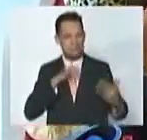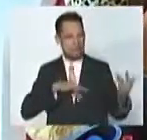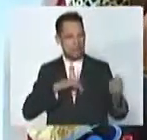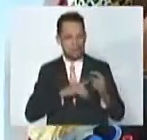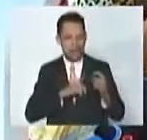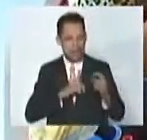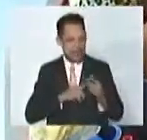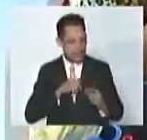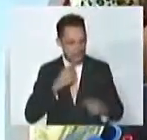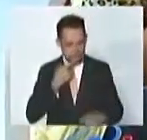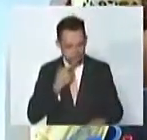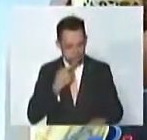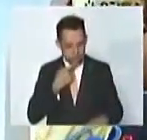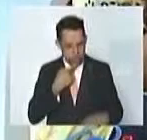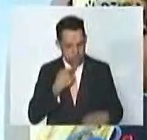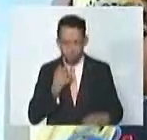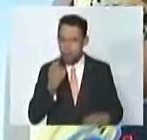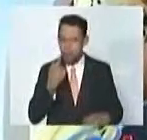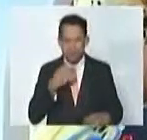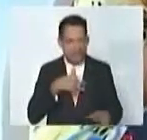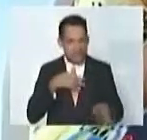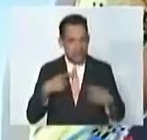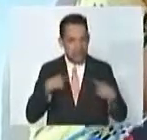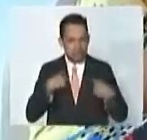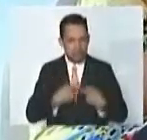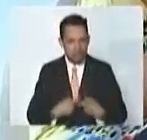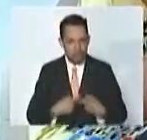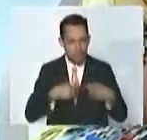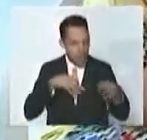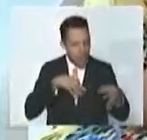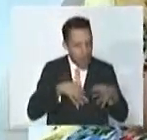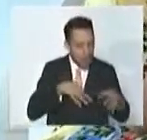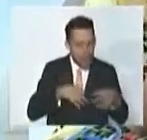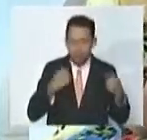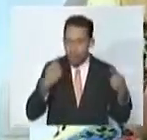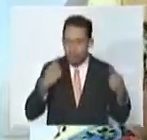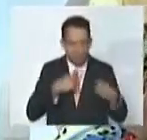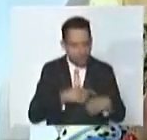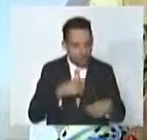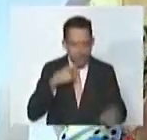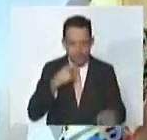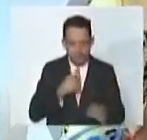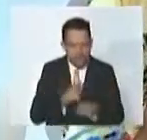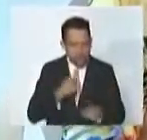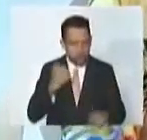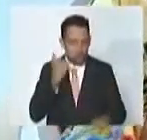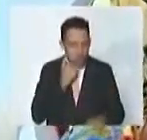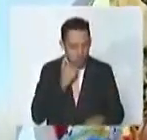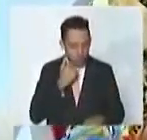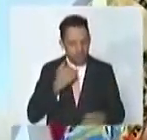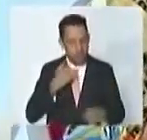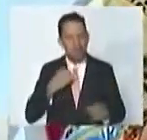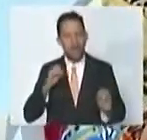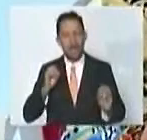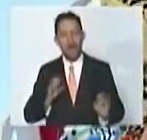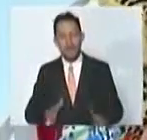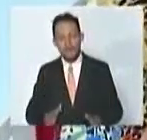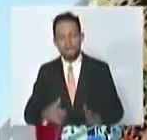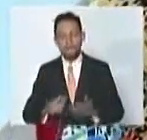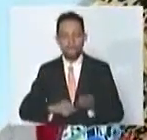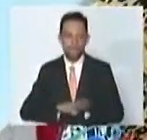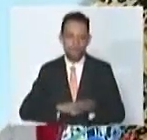Pero resulta que existen muchas patologías de comunicación que no solamente afectan a los niños,